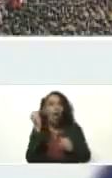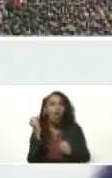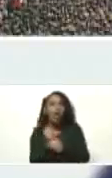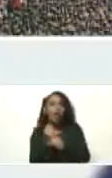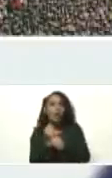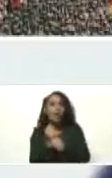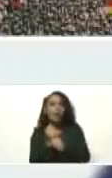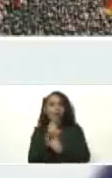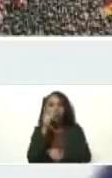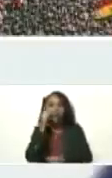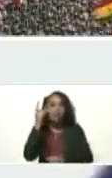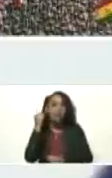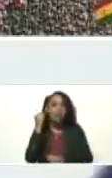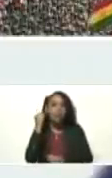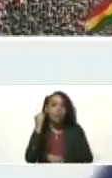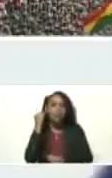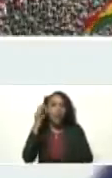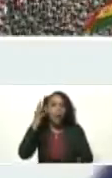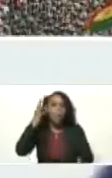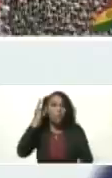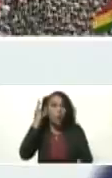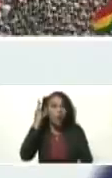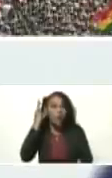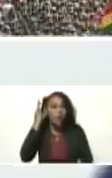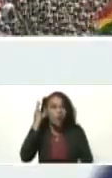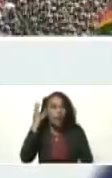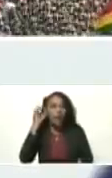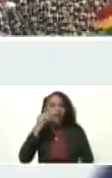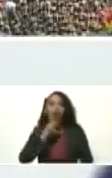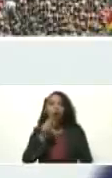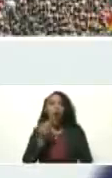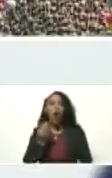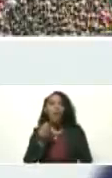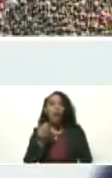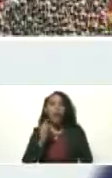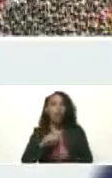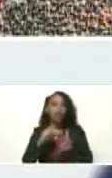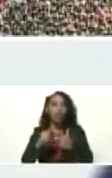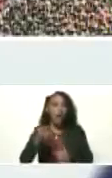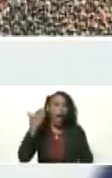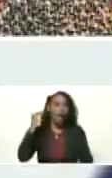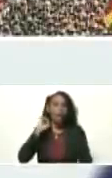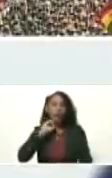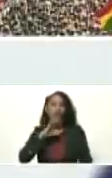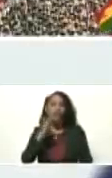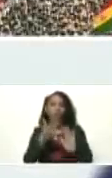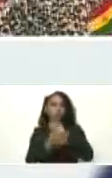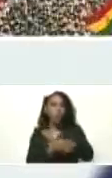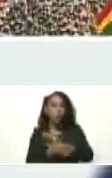las trabajadoras, de las mujeres y de la juventud de entonces.